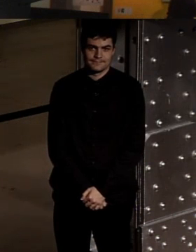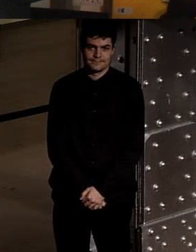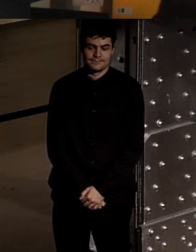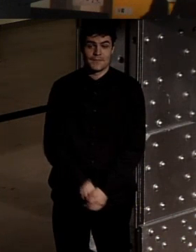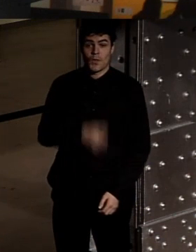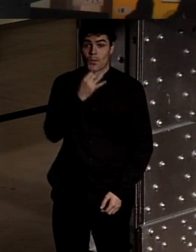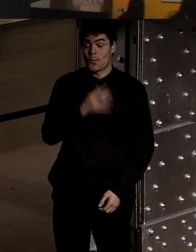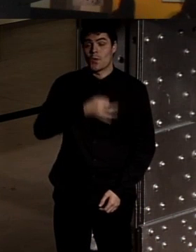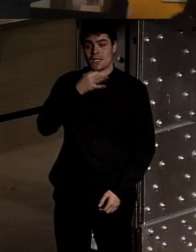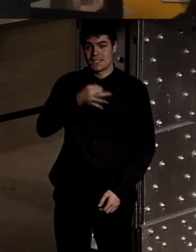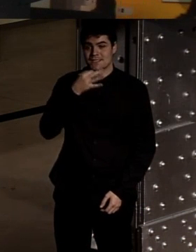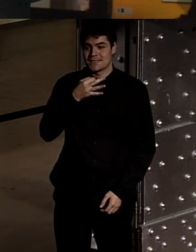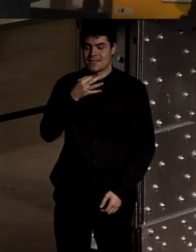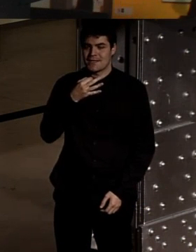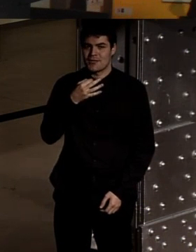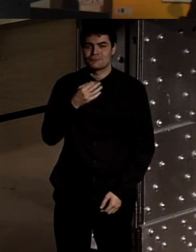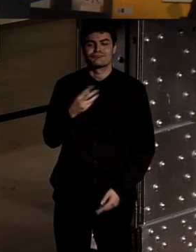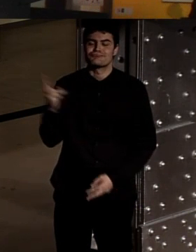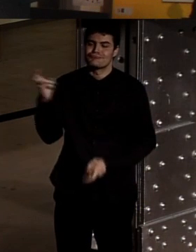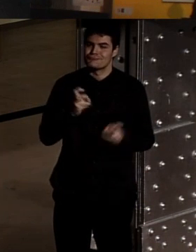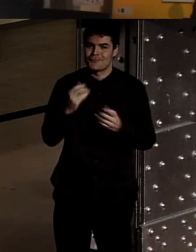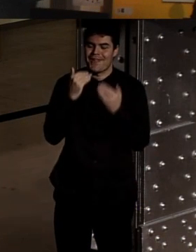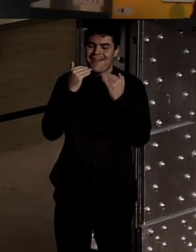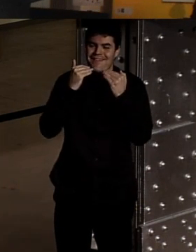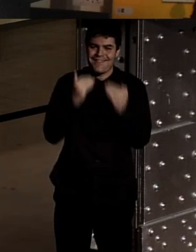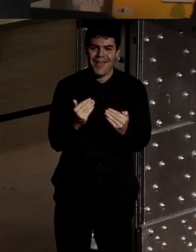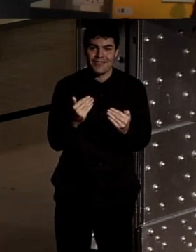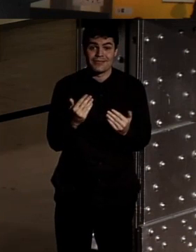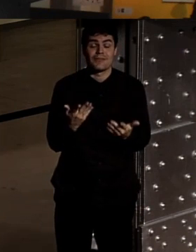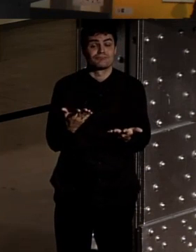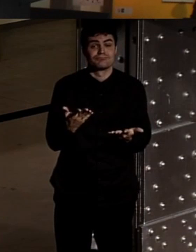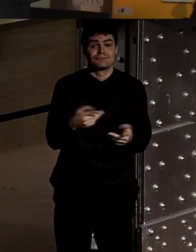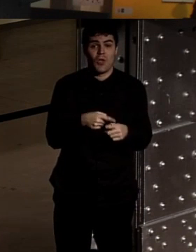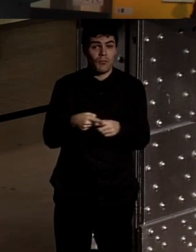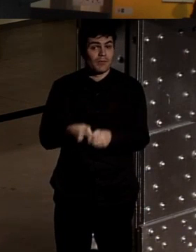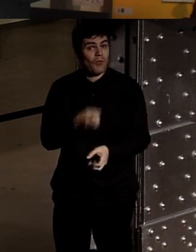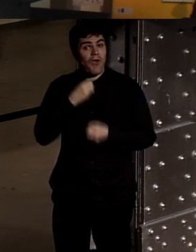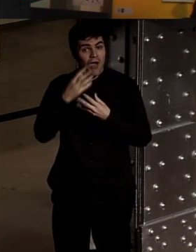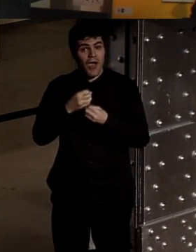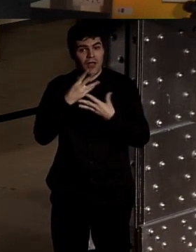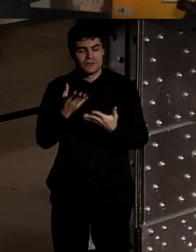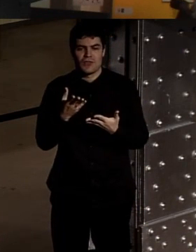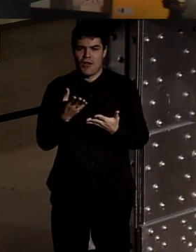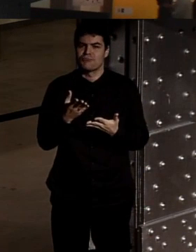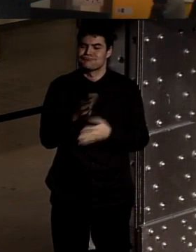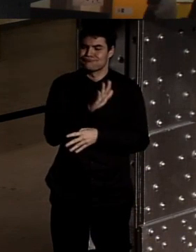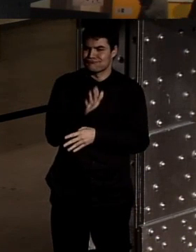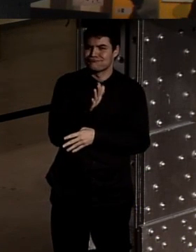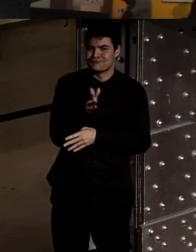Buenas tardes. Muchísimas gracias por estar aquí para compartir con nosotros una charla que promete ser